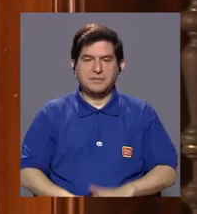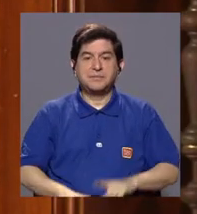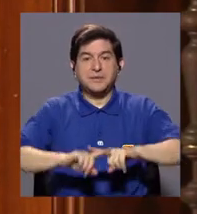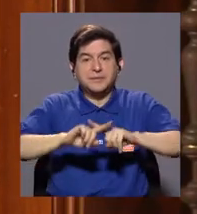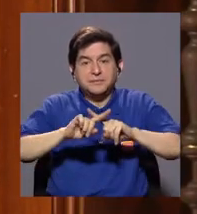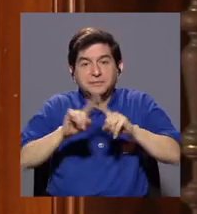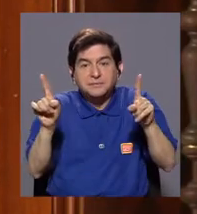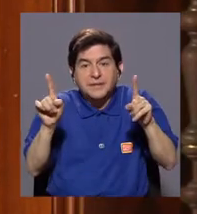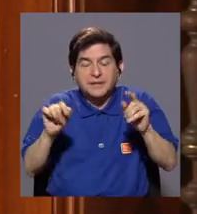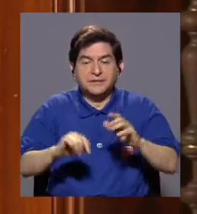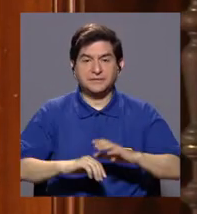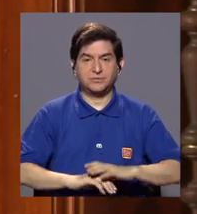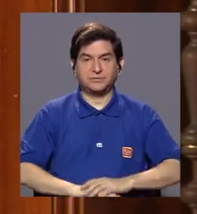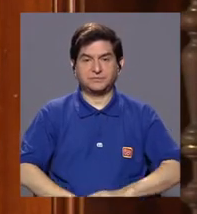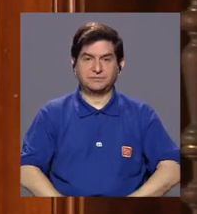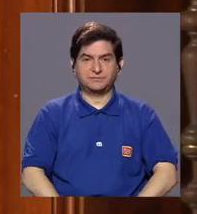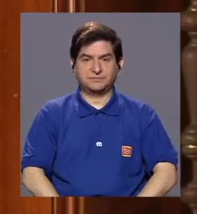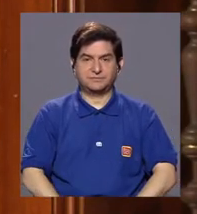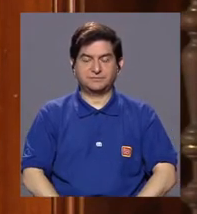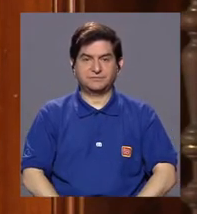Pero